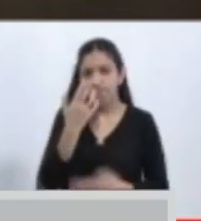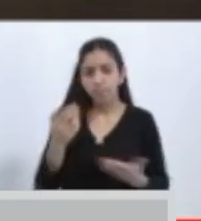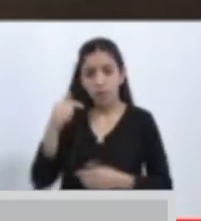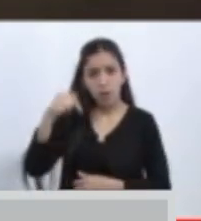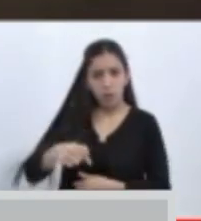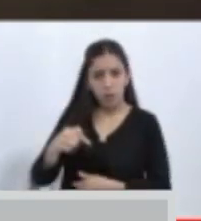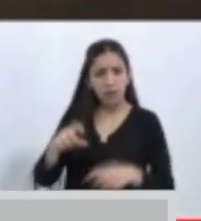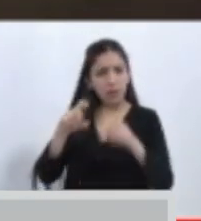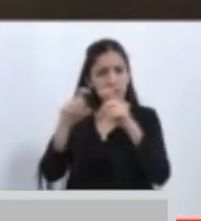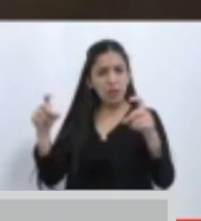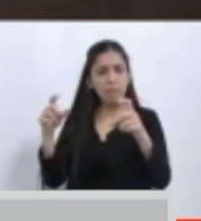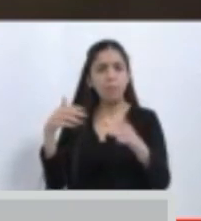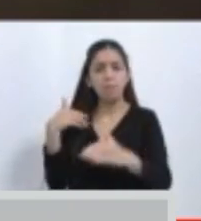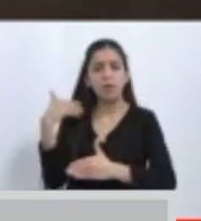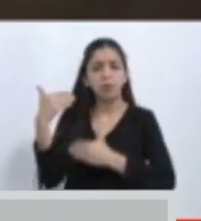reflexionar hoy